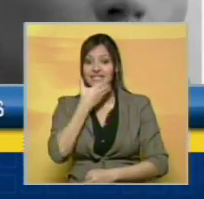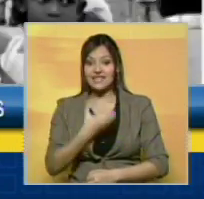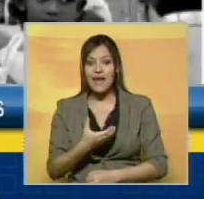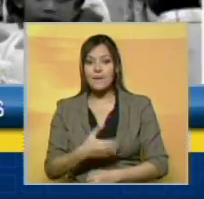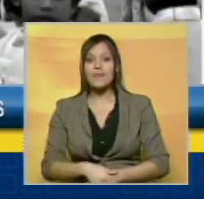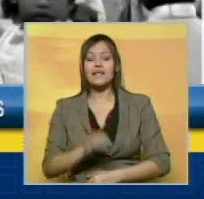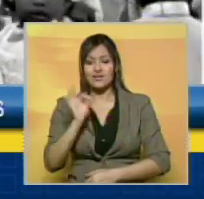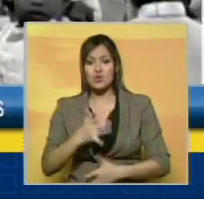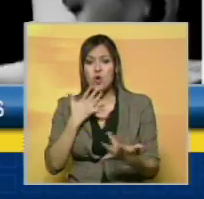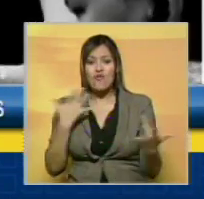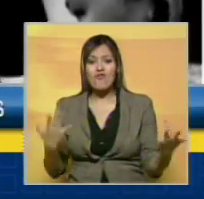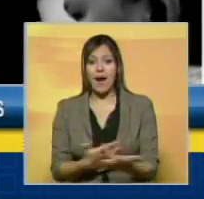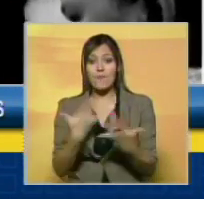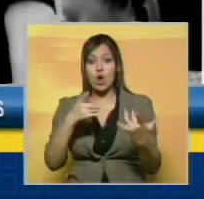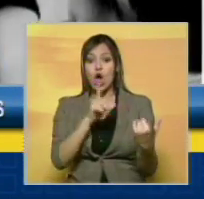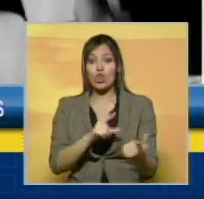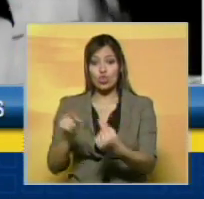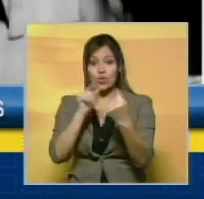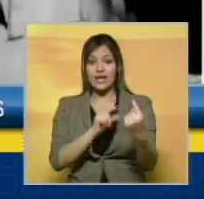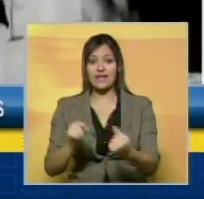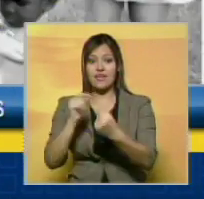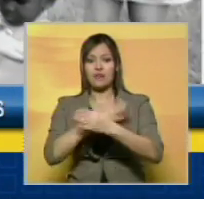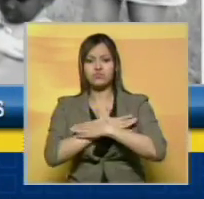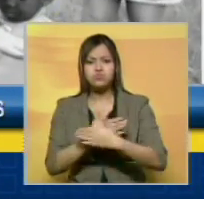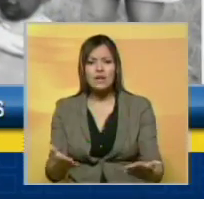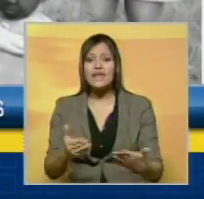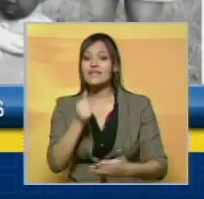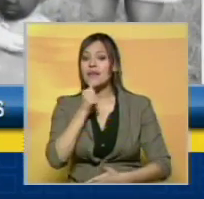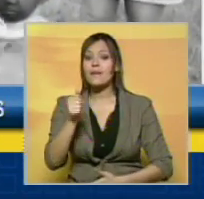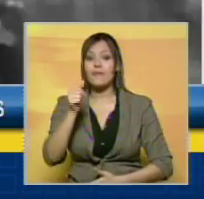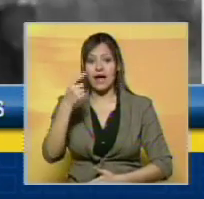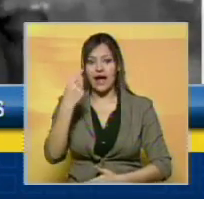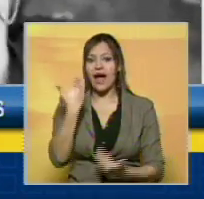su popularidad en Twitter al servicio de UNICEF.